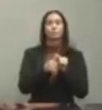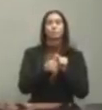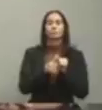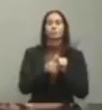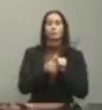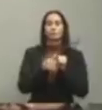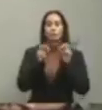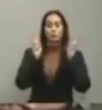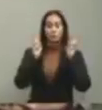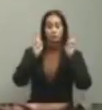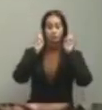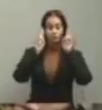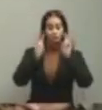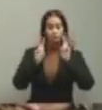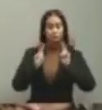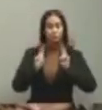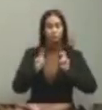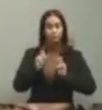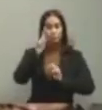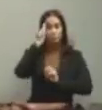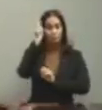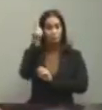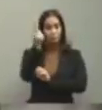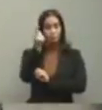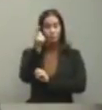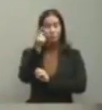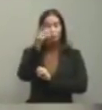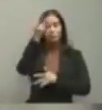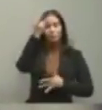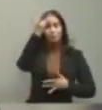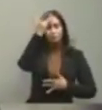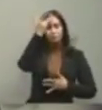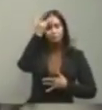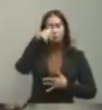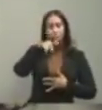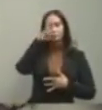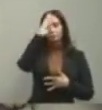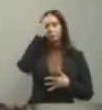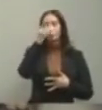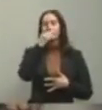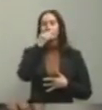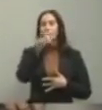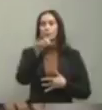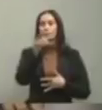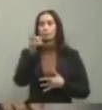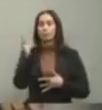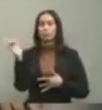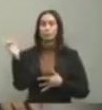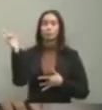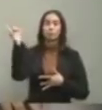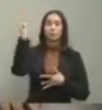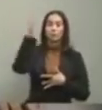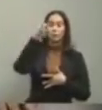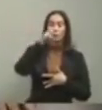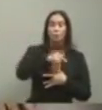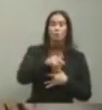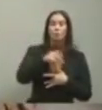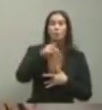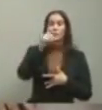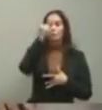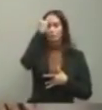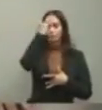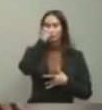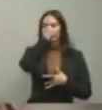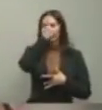diagnosticado un caso el primero en el país importado desde italia